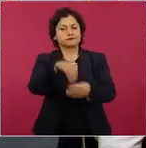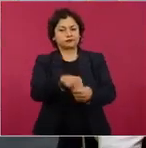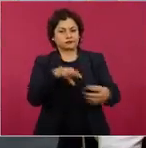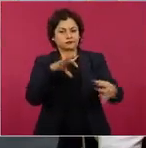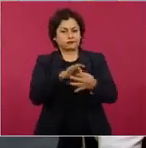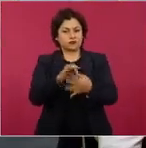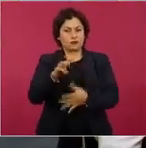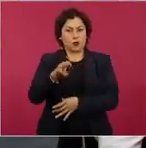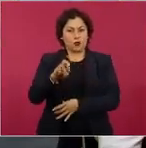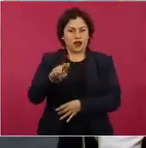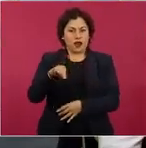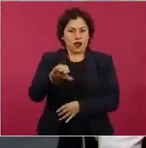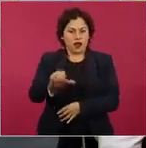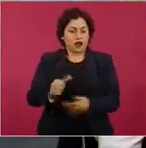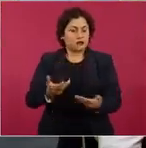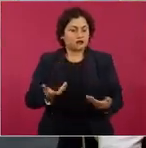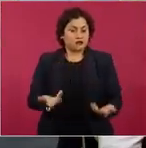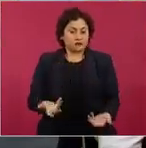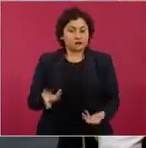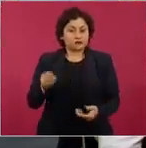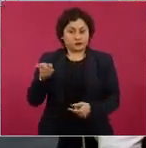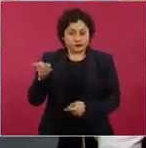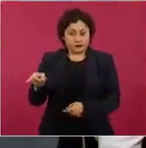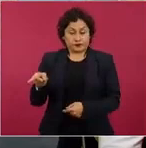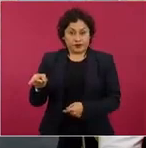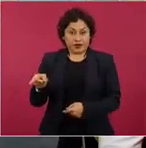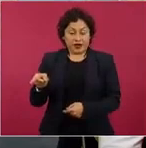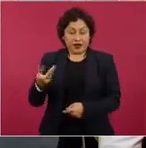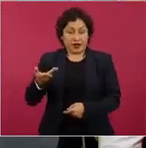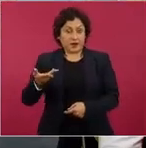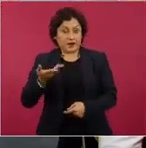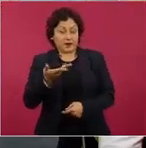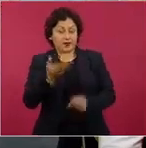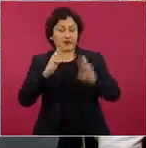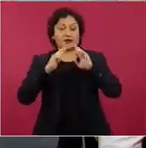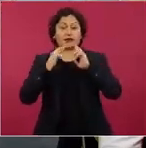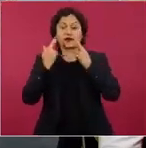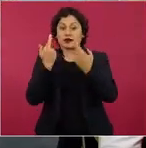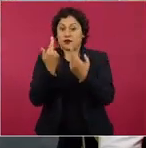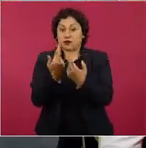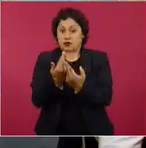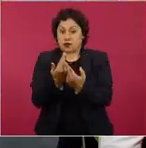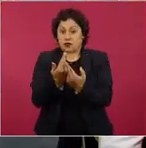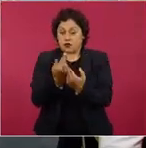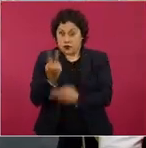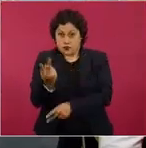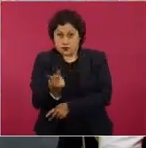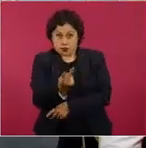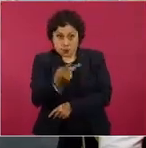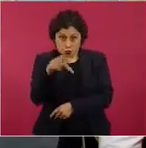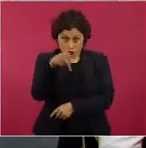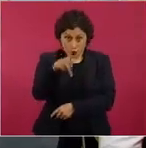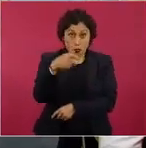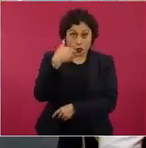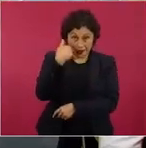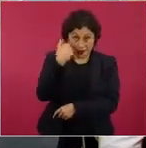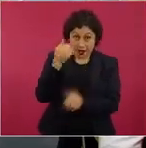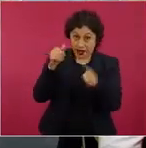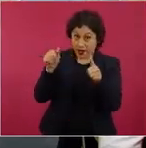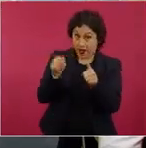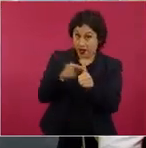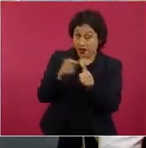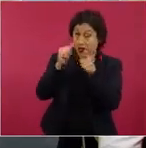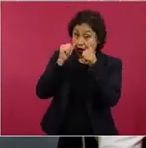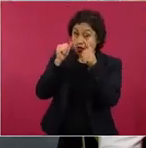Presidente, esta reunión que solicita Ricardo Aldana, ¿tiene prioridad para usted o tendría